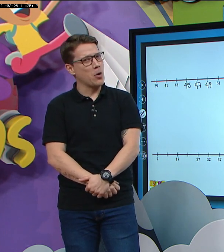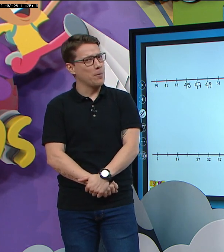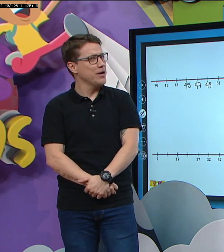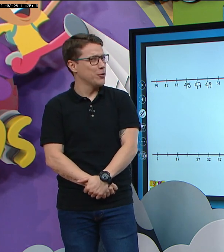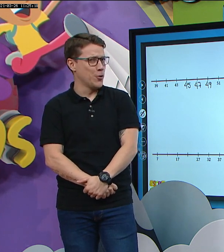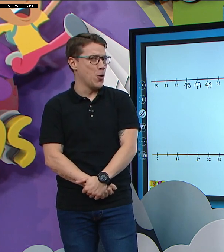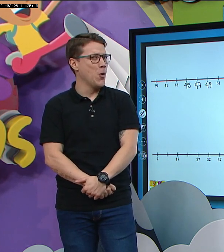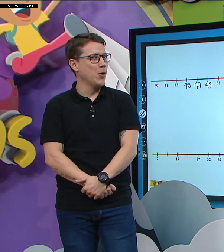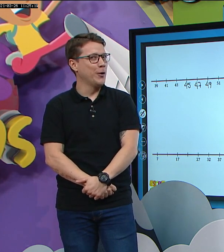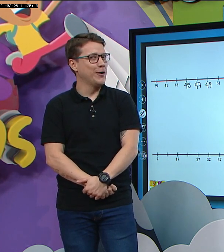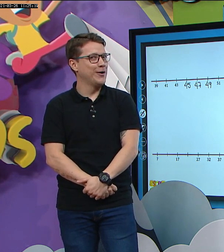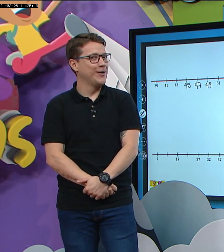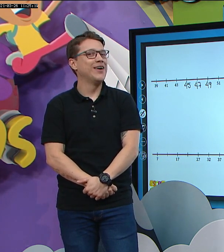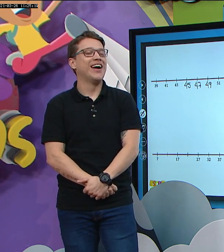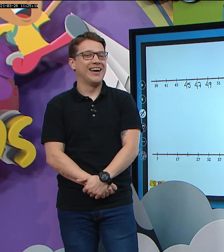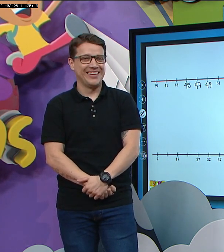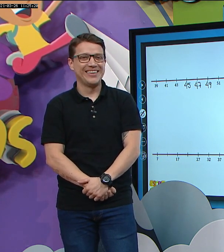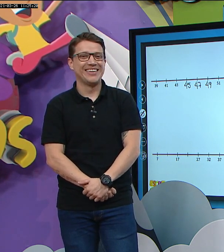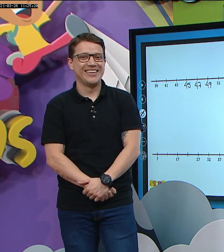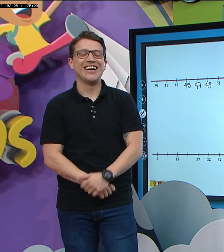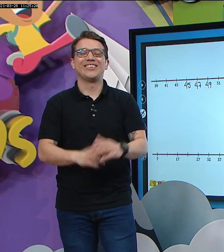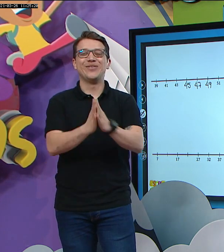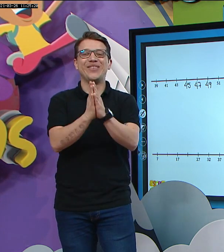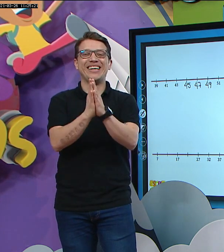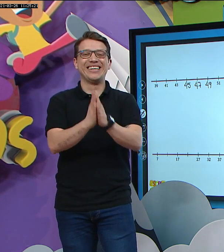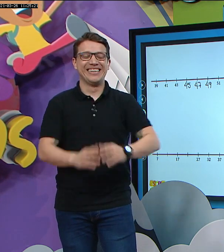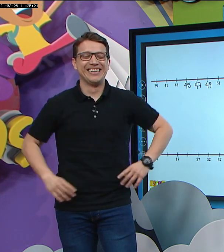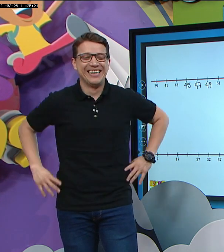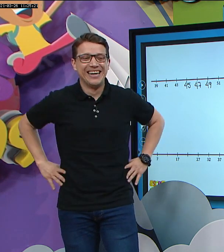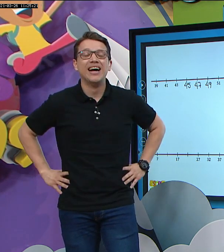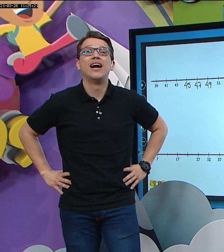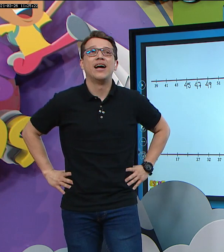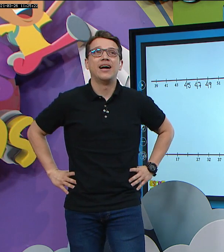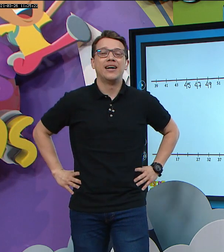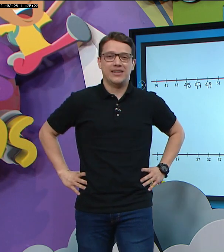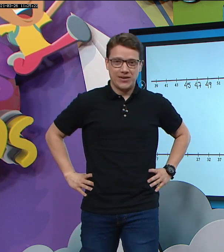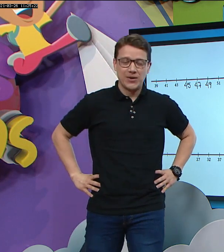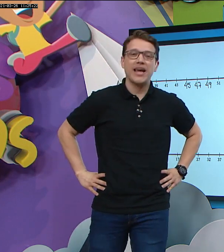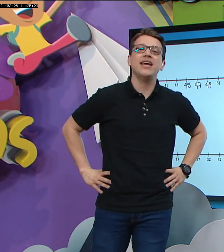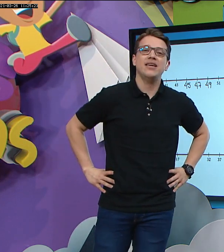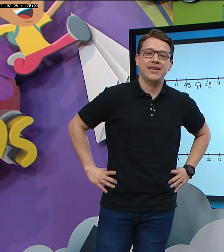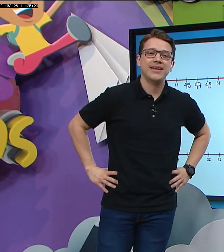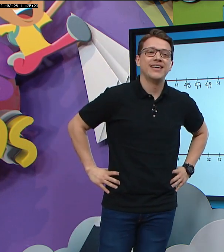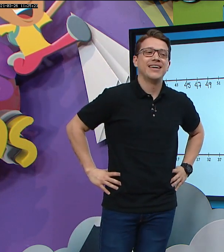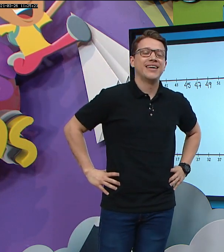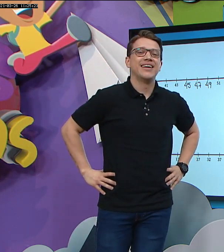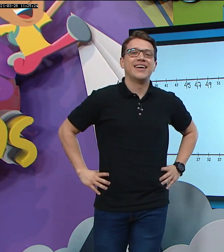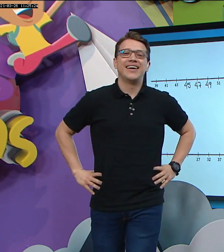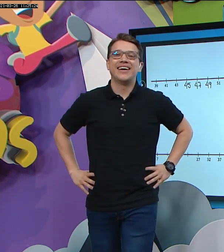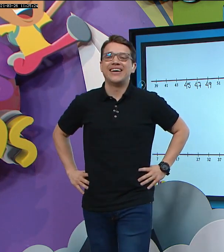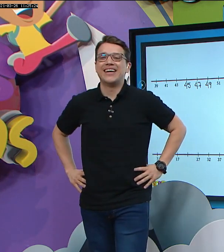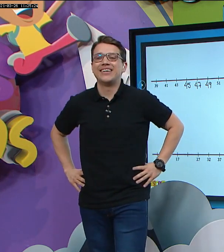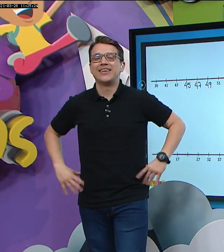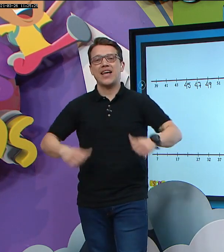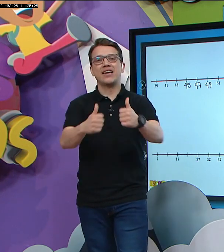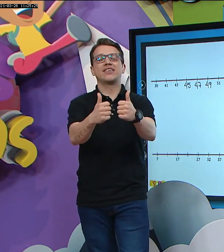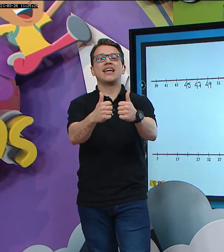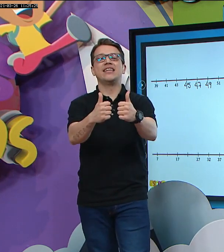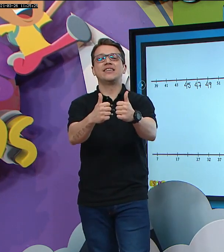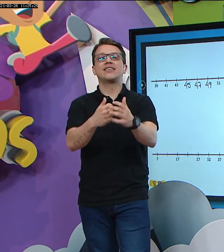habías hablado? ¿Conmigo? No. No, esta es la primera vez. Super. He hablado con la profesora de inglés. ¿Qué? Y la de